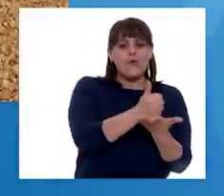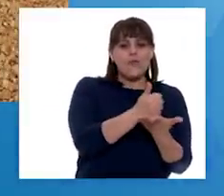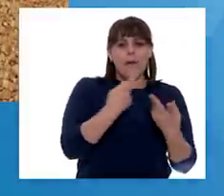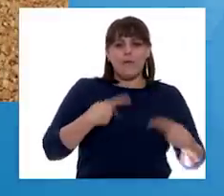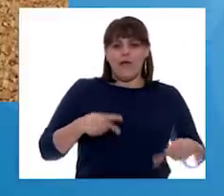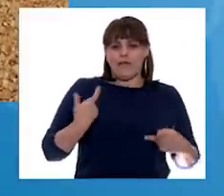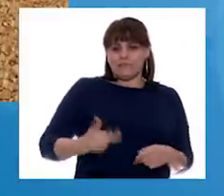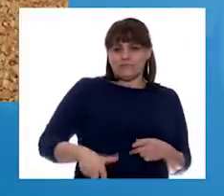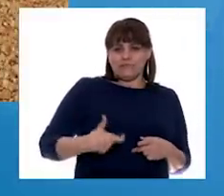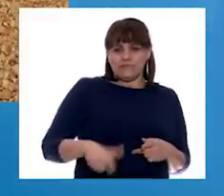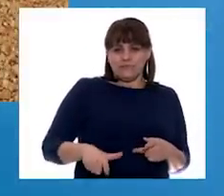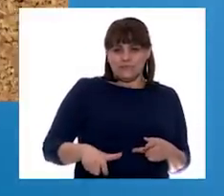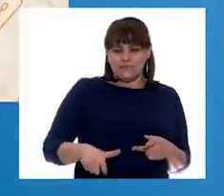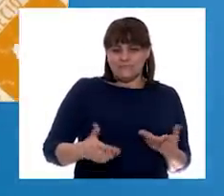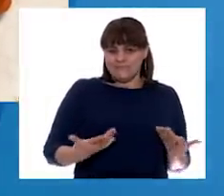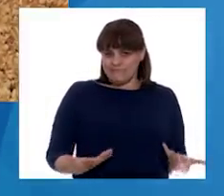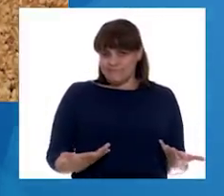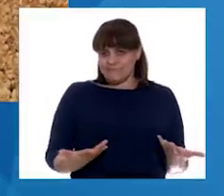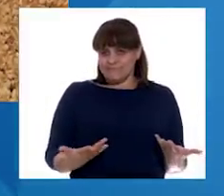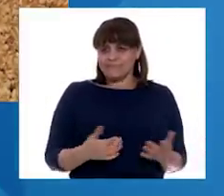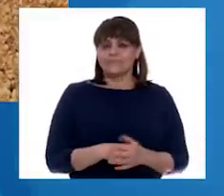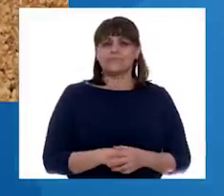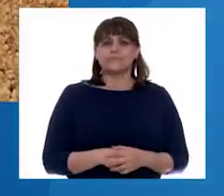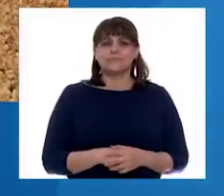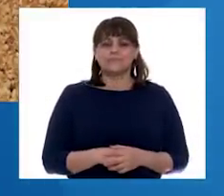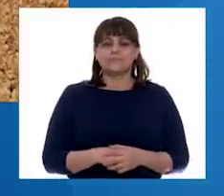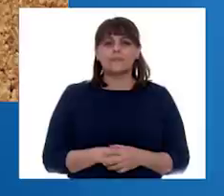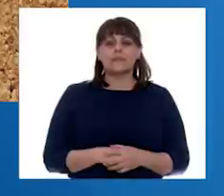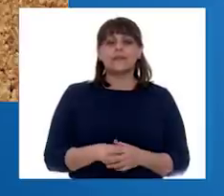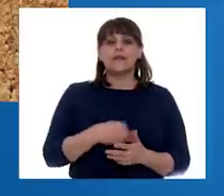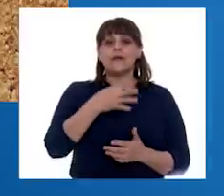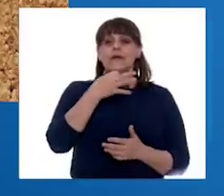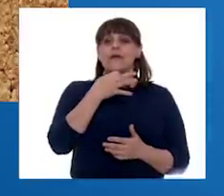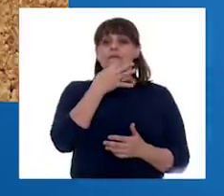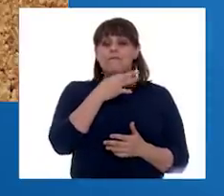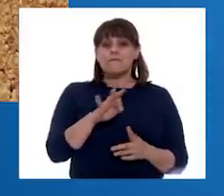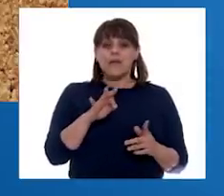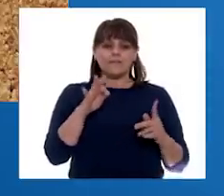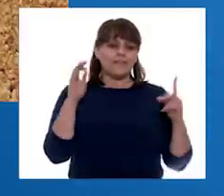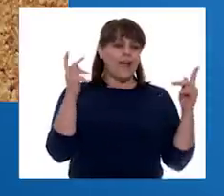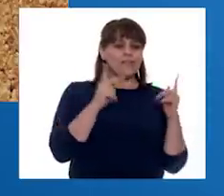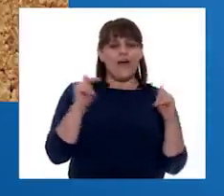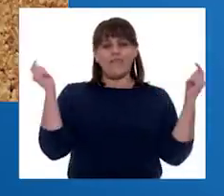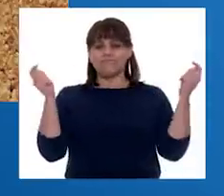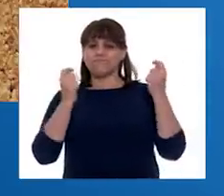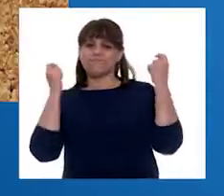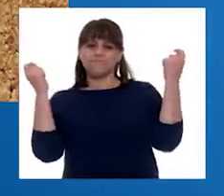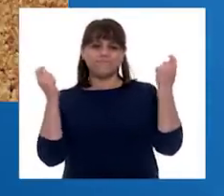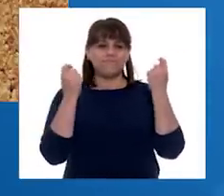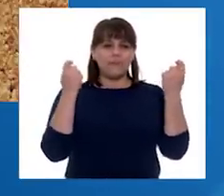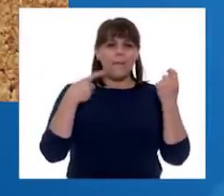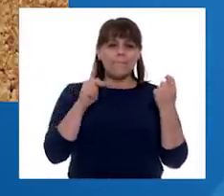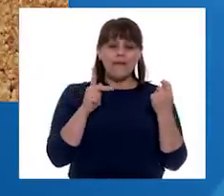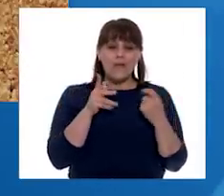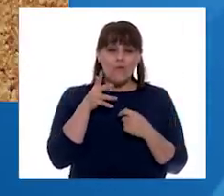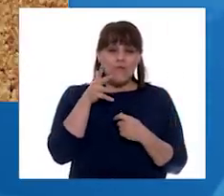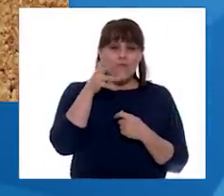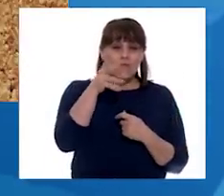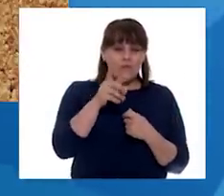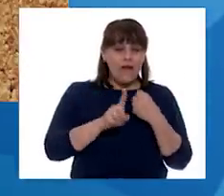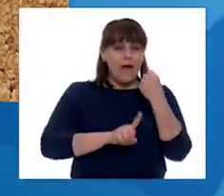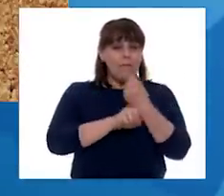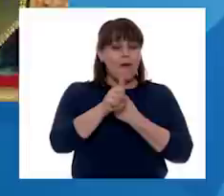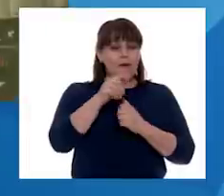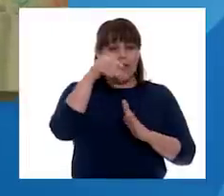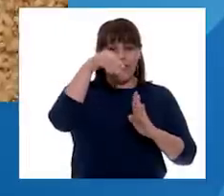El precio de la libertad. La fiesta se dio, el júbilo también, pero con una crisis por delante, todo